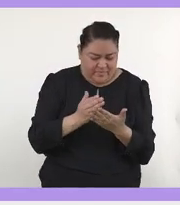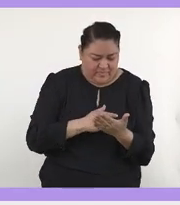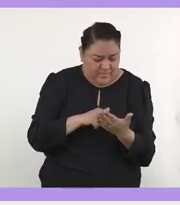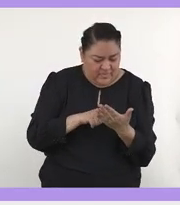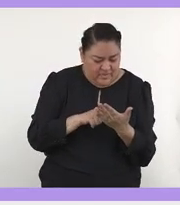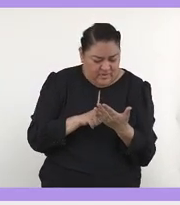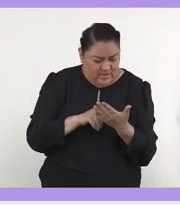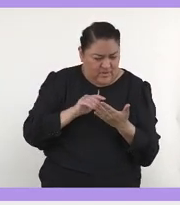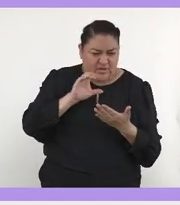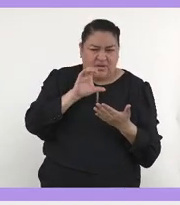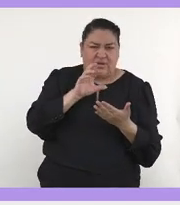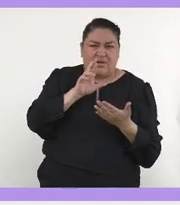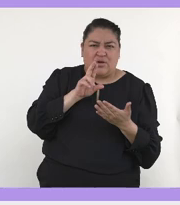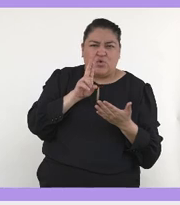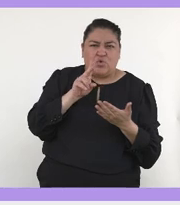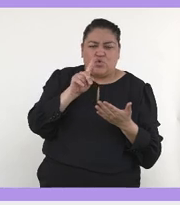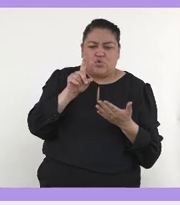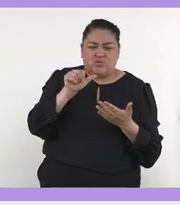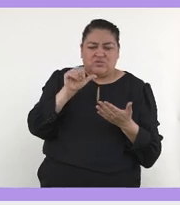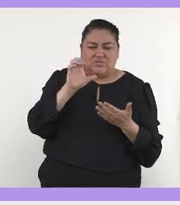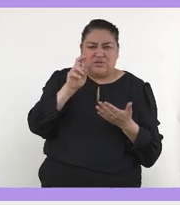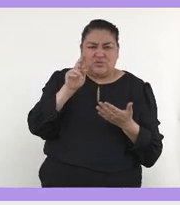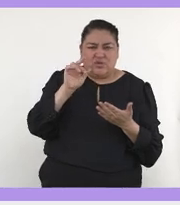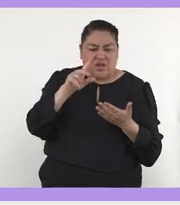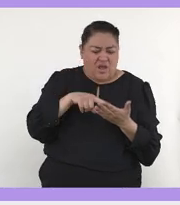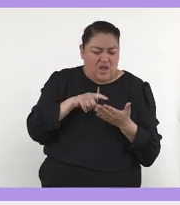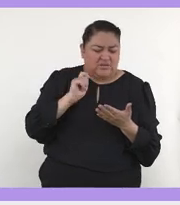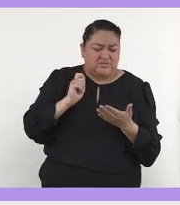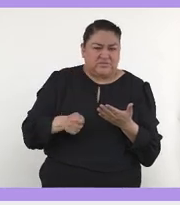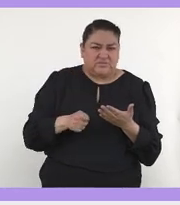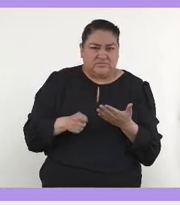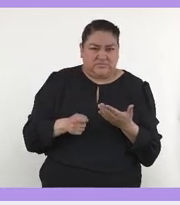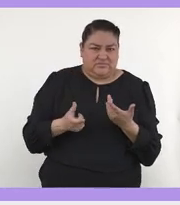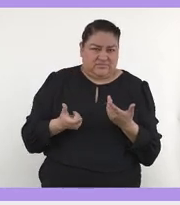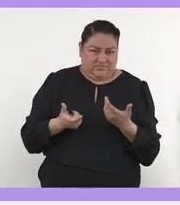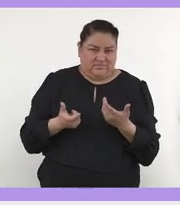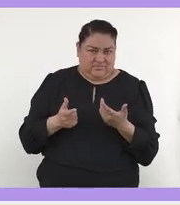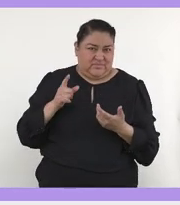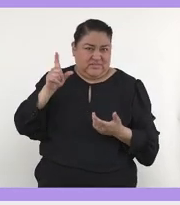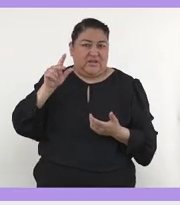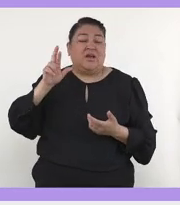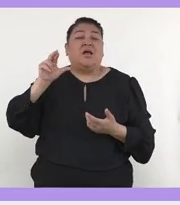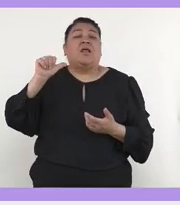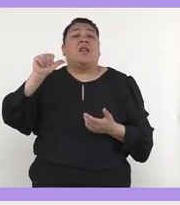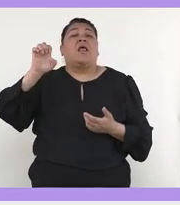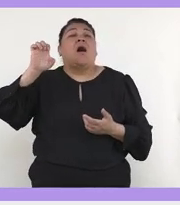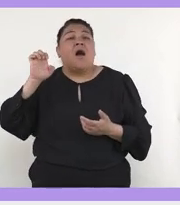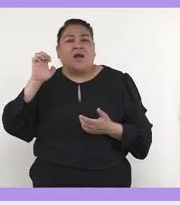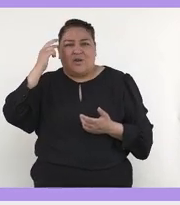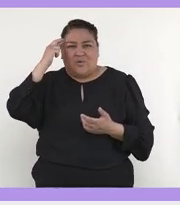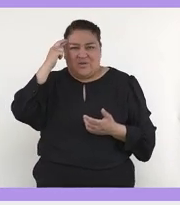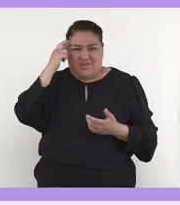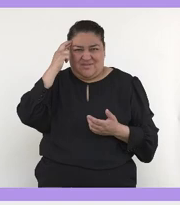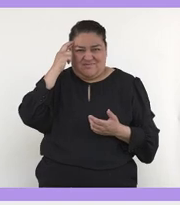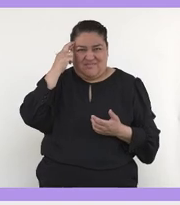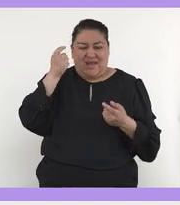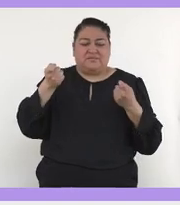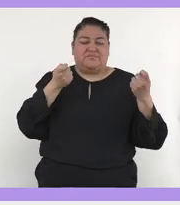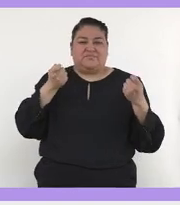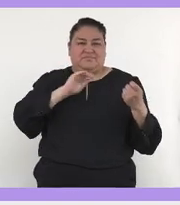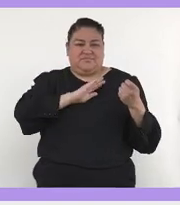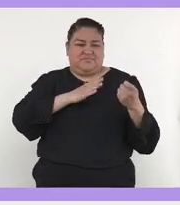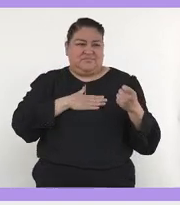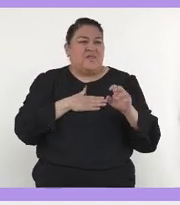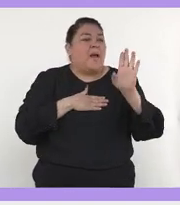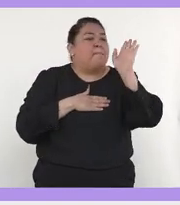no va a estar Entonces qué nos diría la tierra eh Ay bueno tío tío tiene que ser tío el tío en este caso no pues no cómo